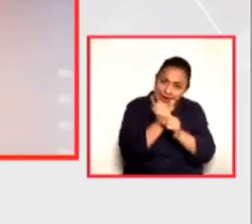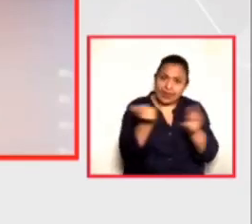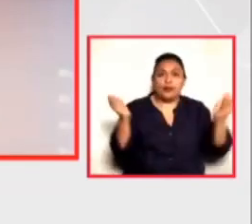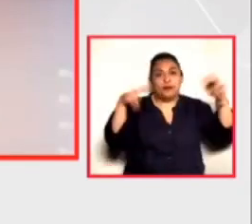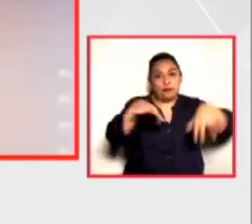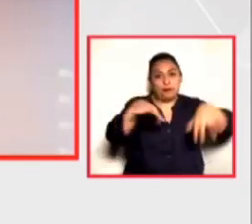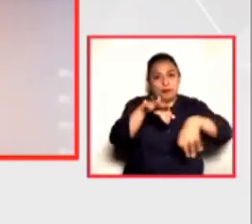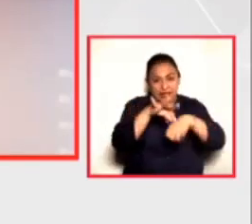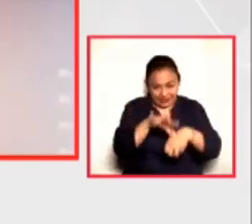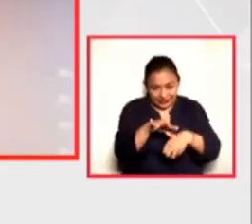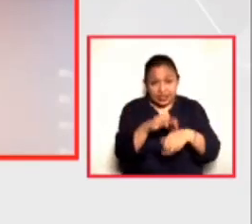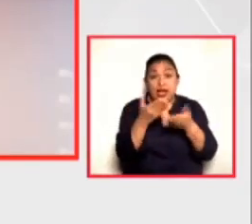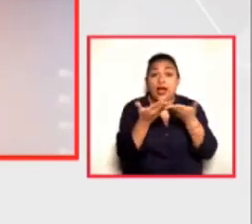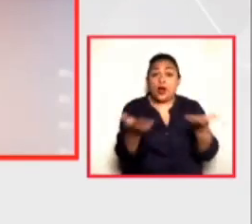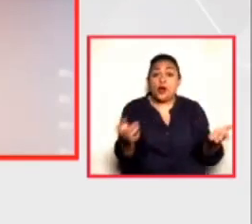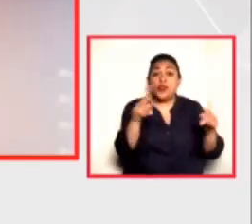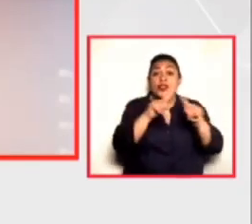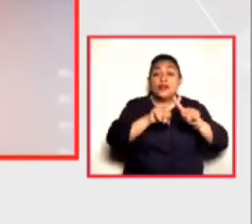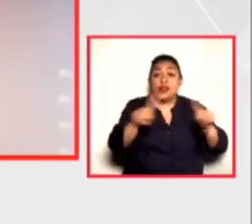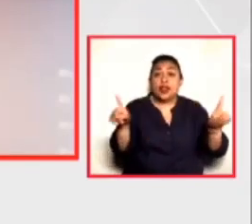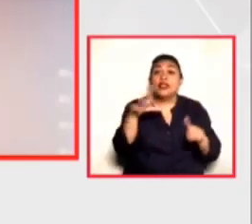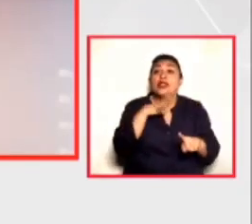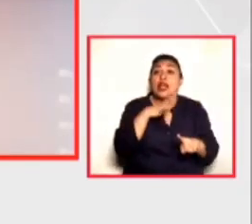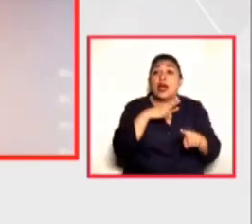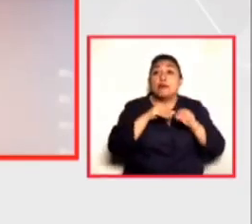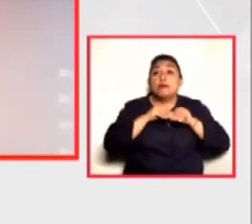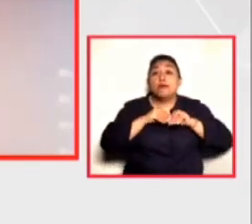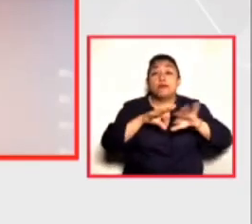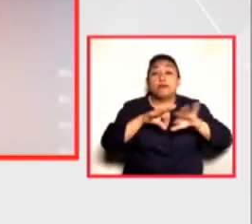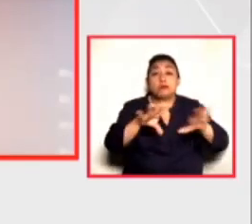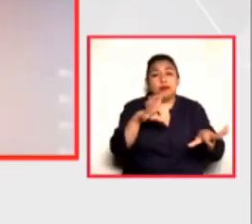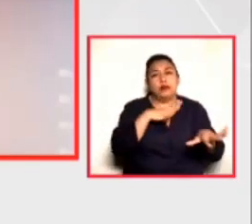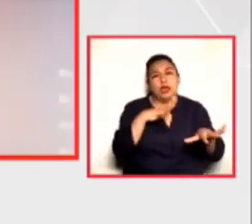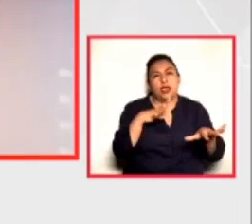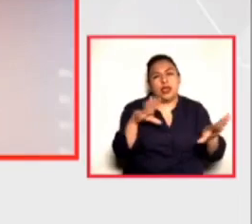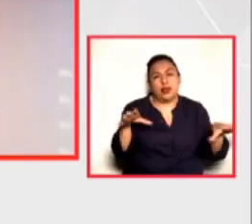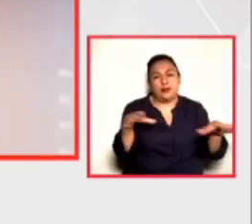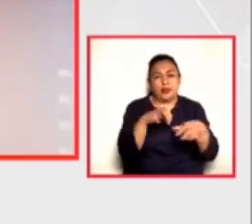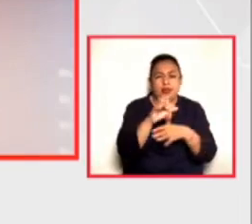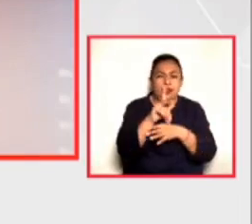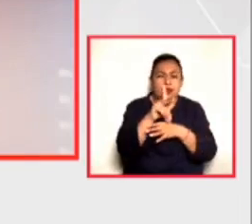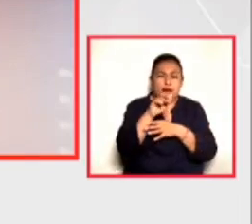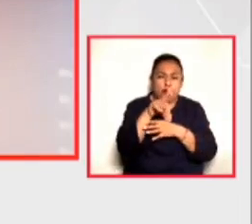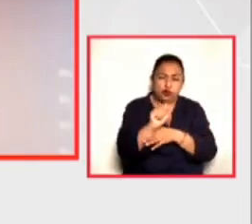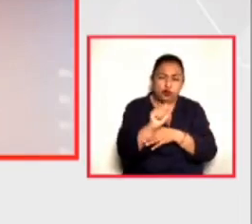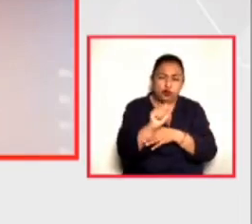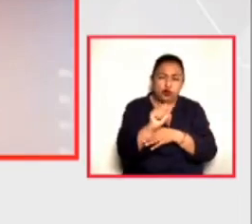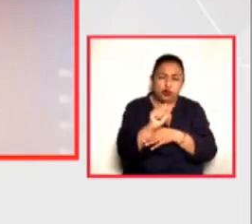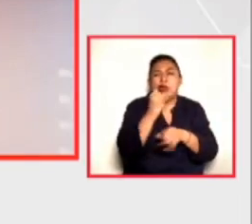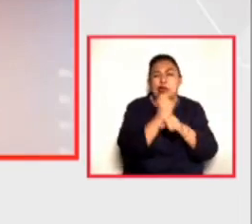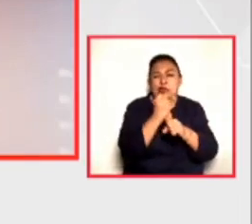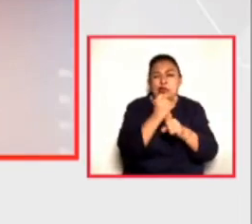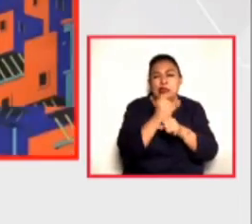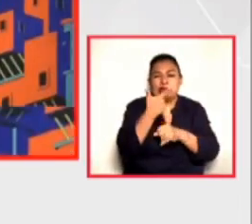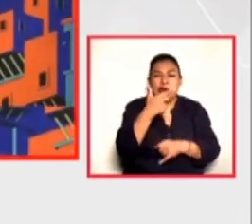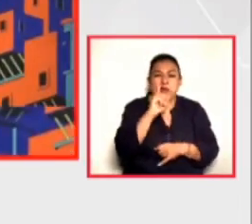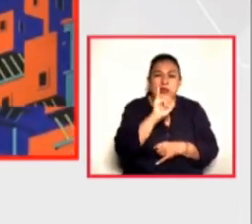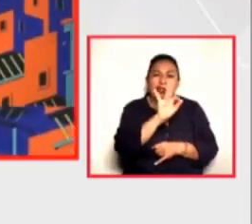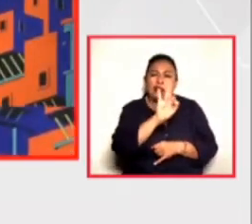diferencia este año de contar con el lanzamiento de Campus Virtual GIF. Veamos de qué se trata.